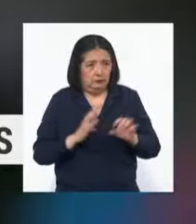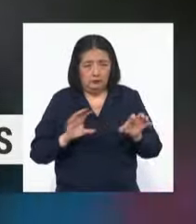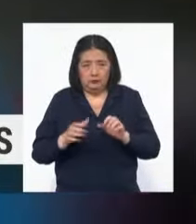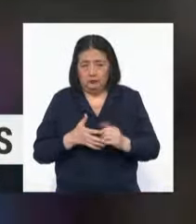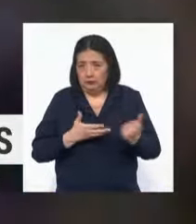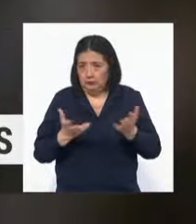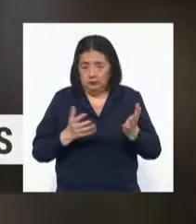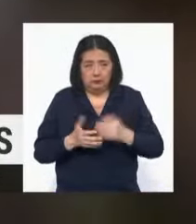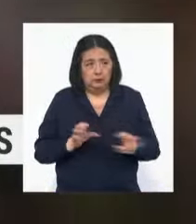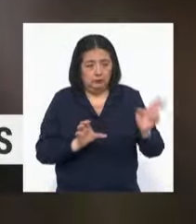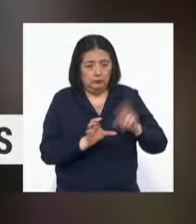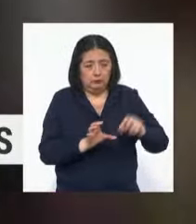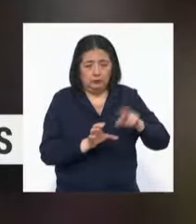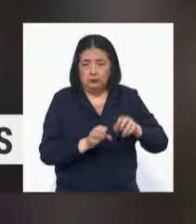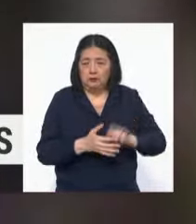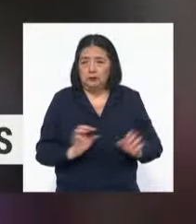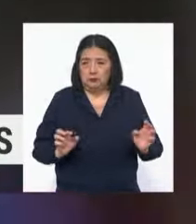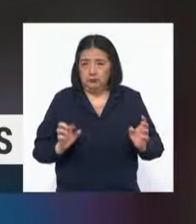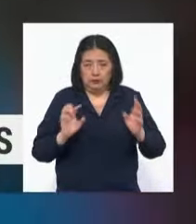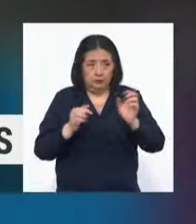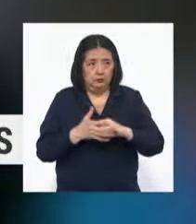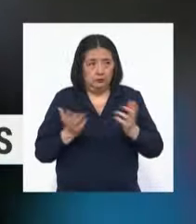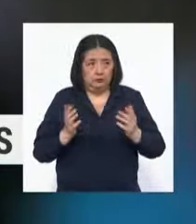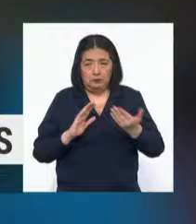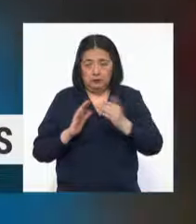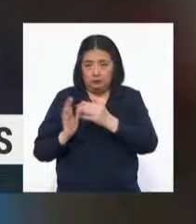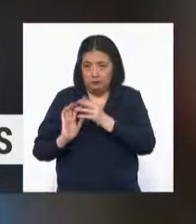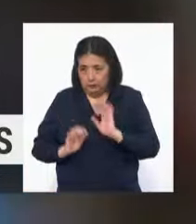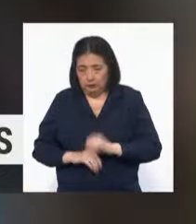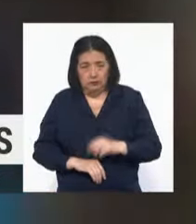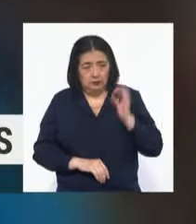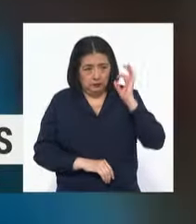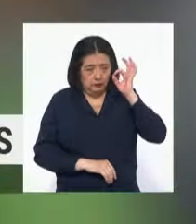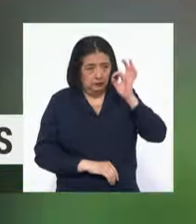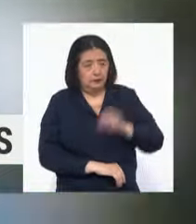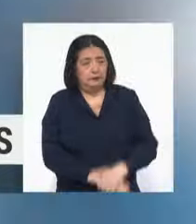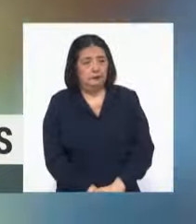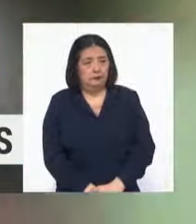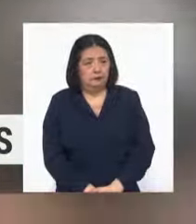el servicio de traslado de Machu Picchu pueblo a la ciudadela Inca.